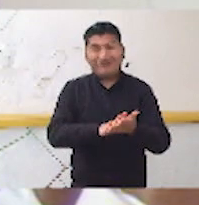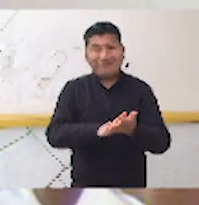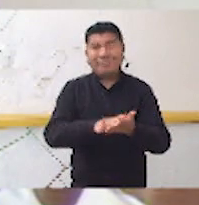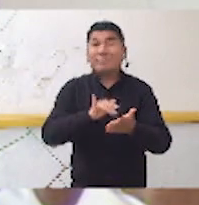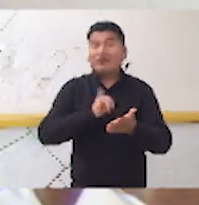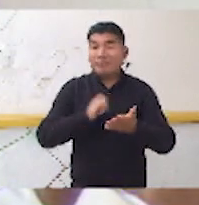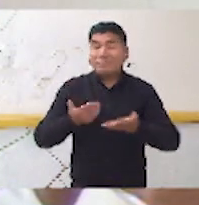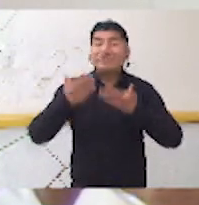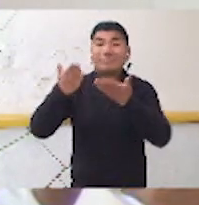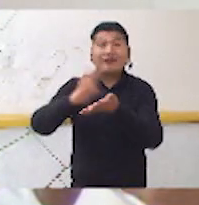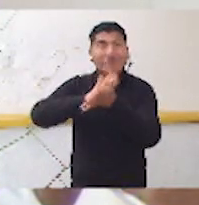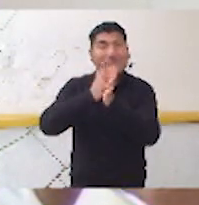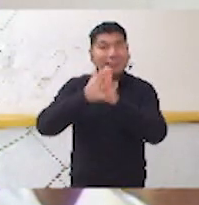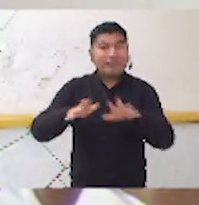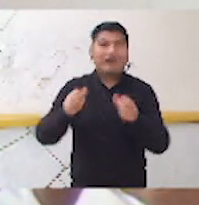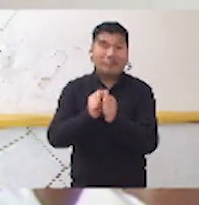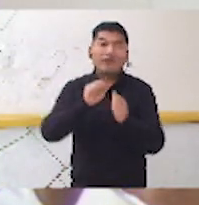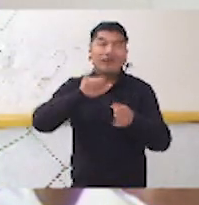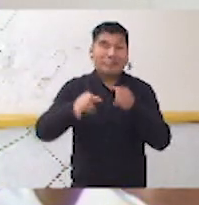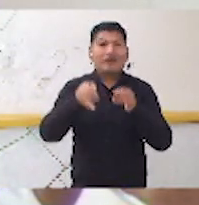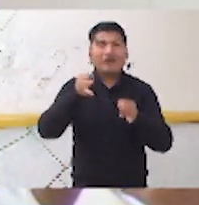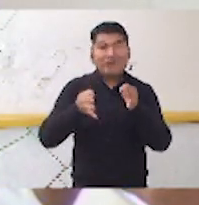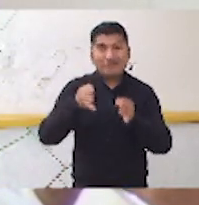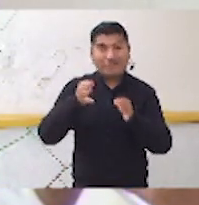la apacentaré con justicia.